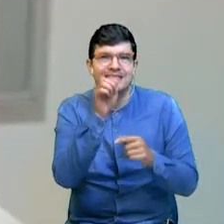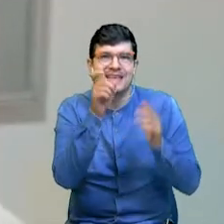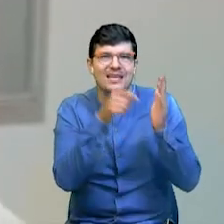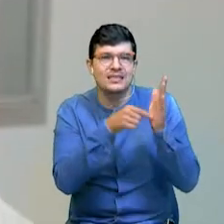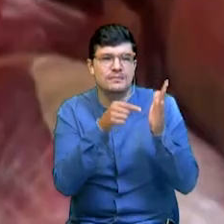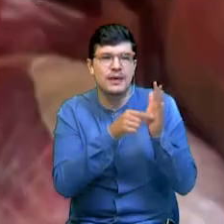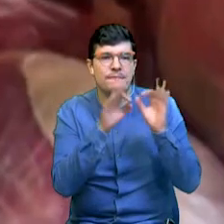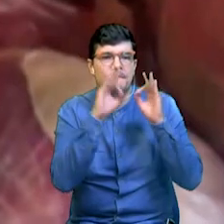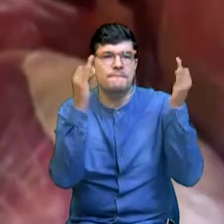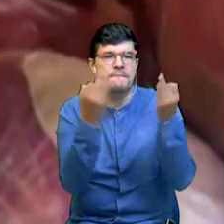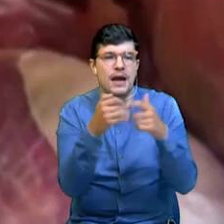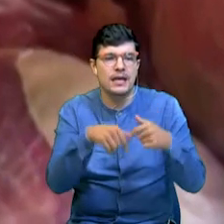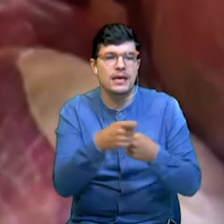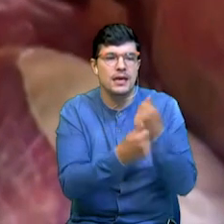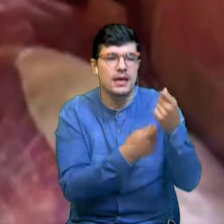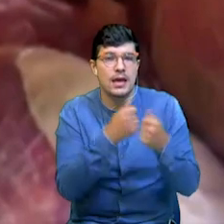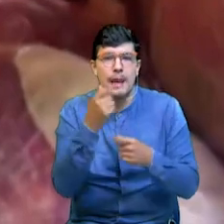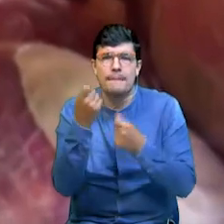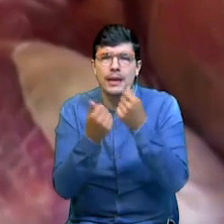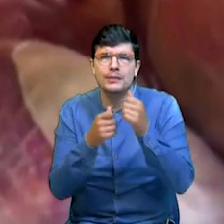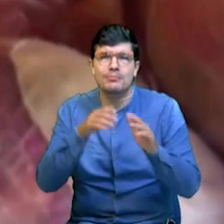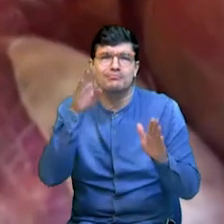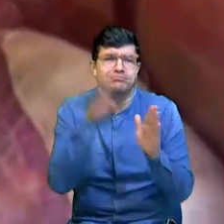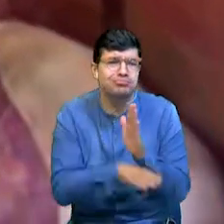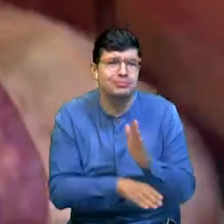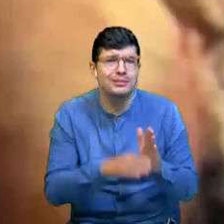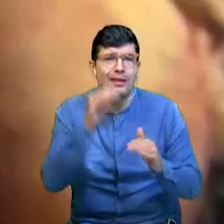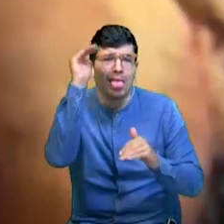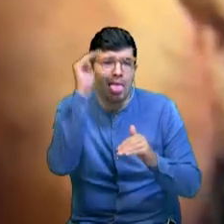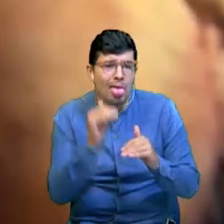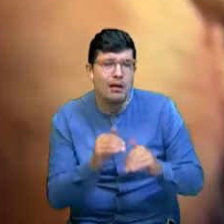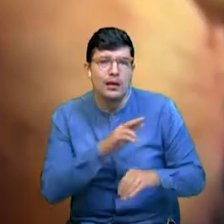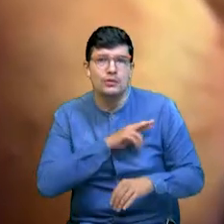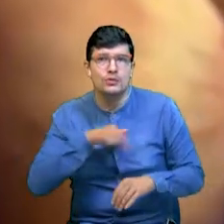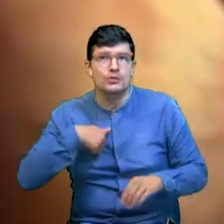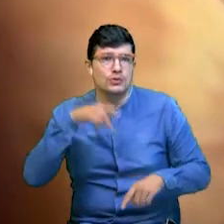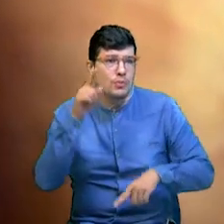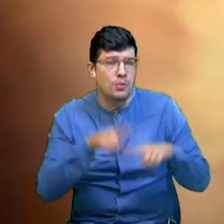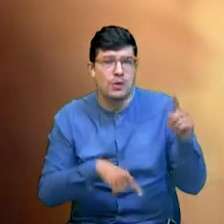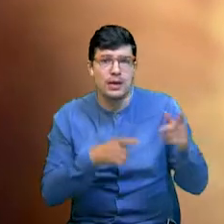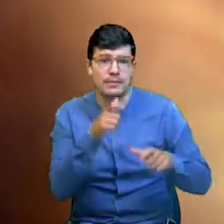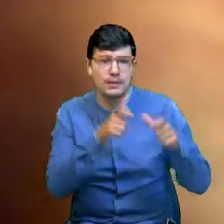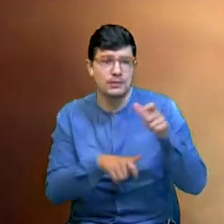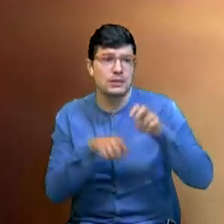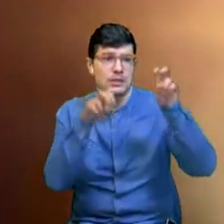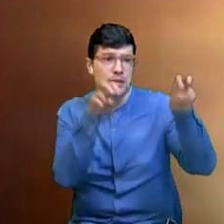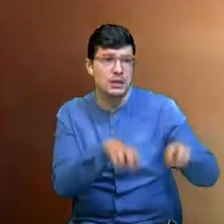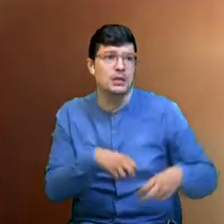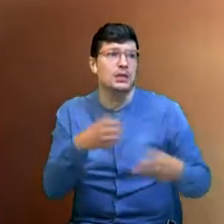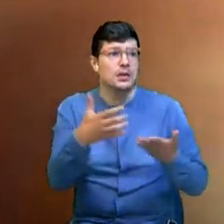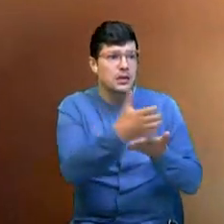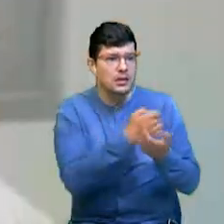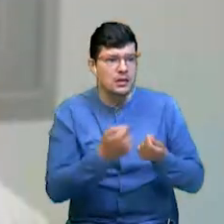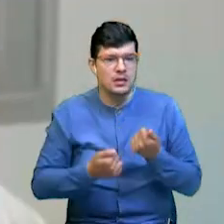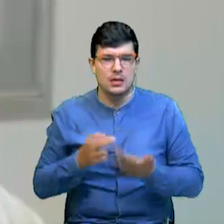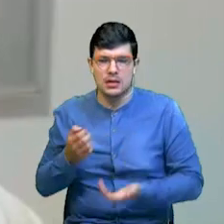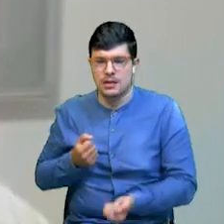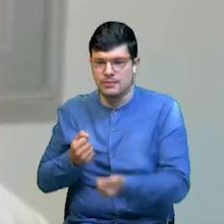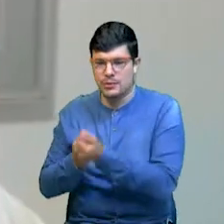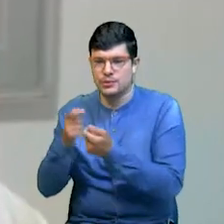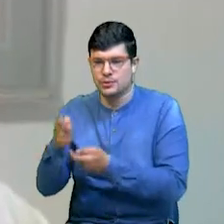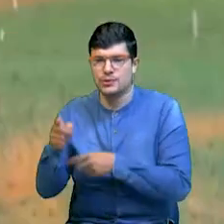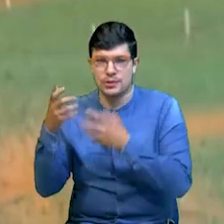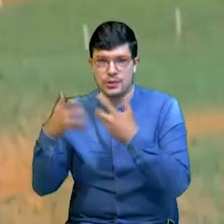región. Los precios son demasiado bajos y no permite que nuestros agricultores ni siquiera logren financiar los costos